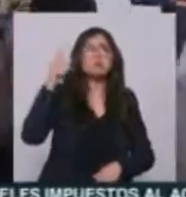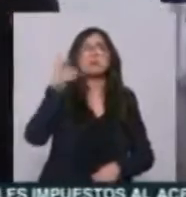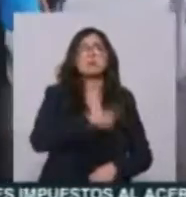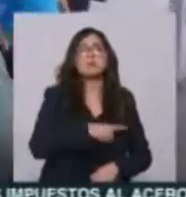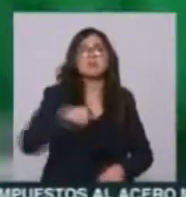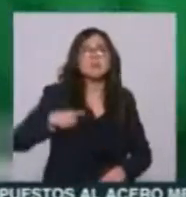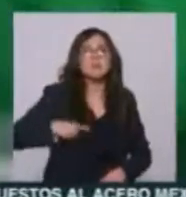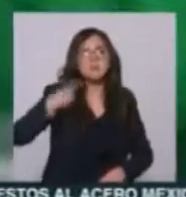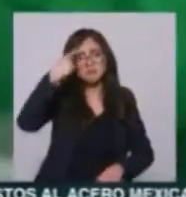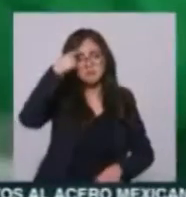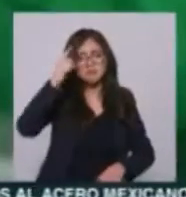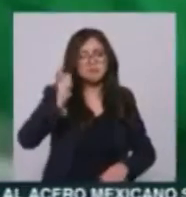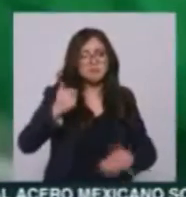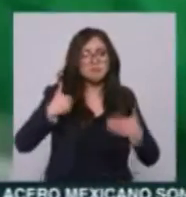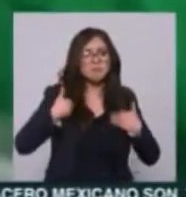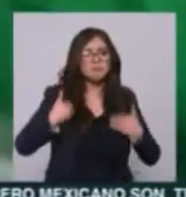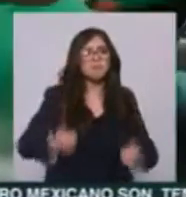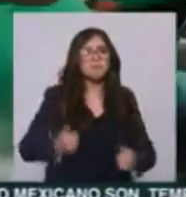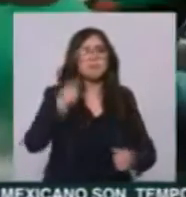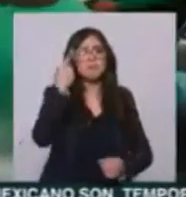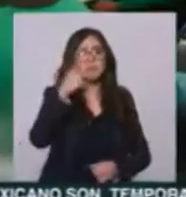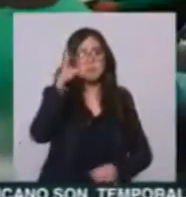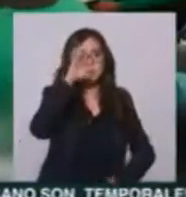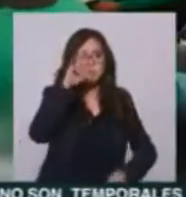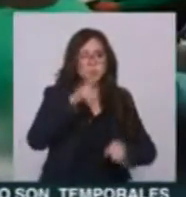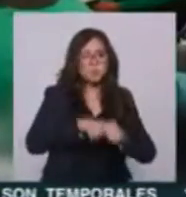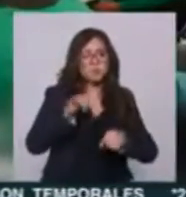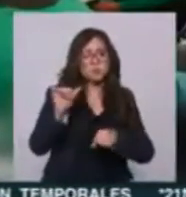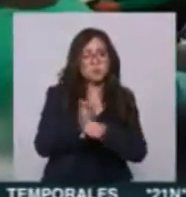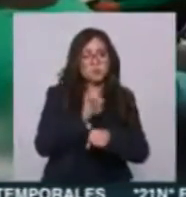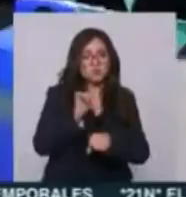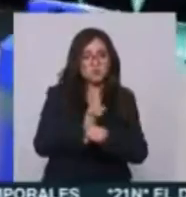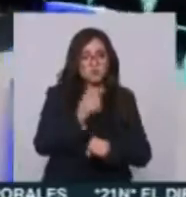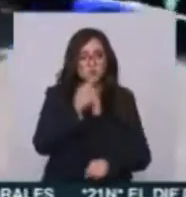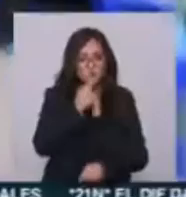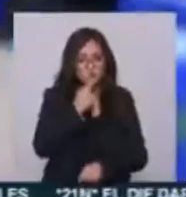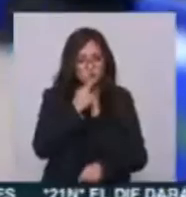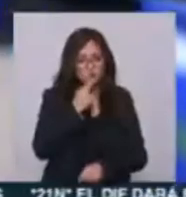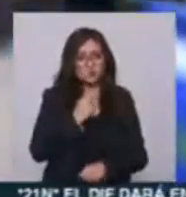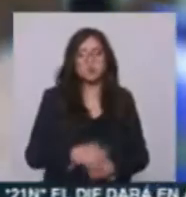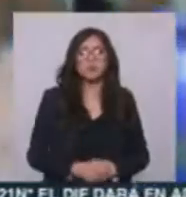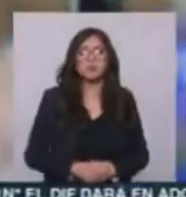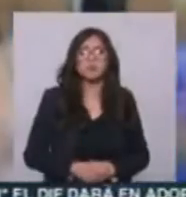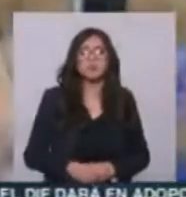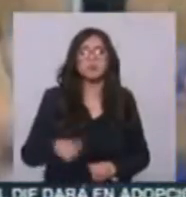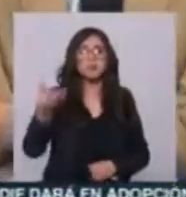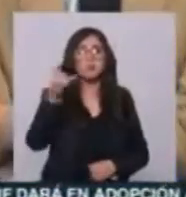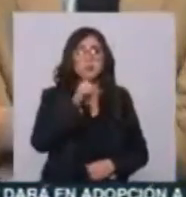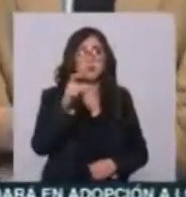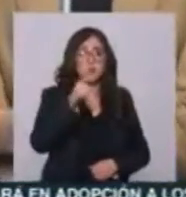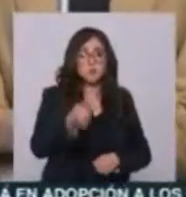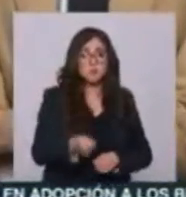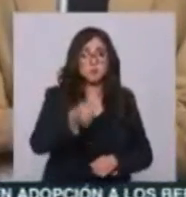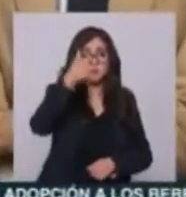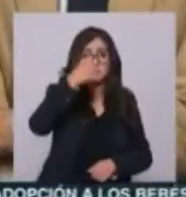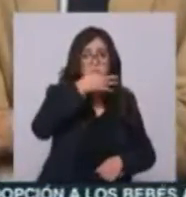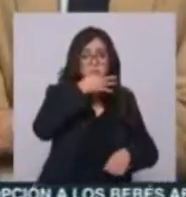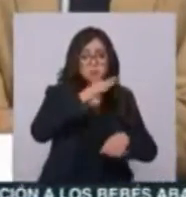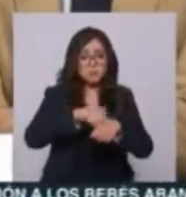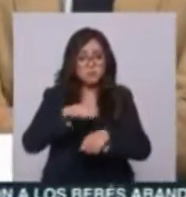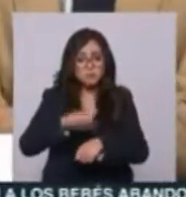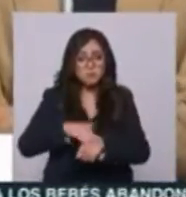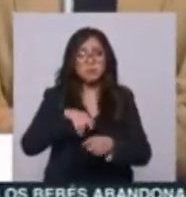tomen conciencia y tengan una mejor cultura vial. En el momento que las personas reciben su primera notificación o su